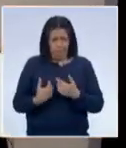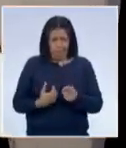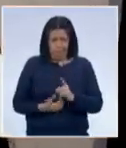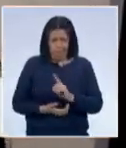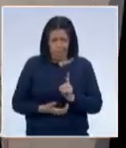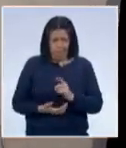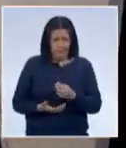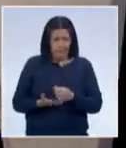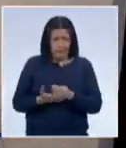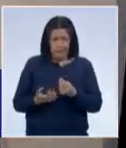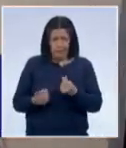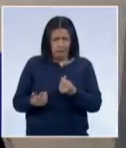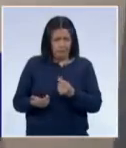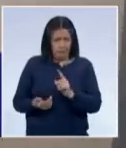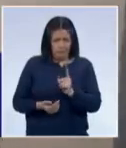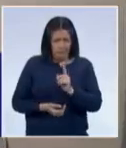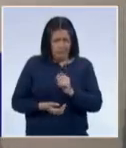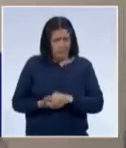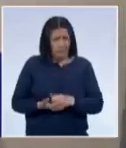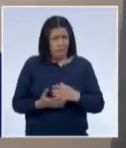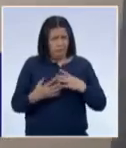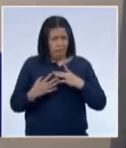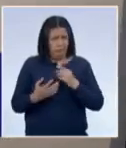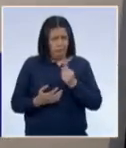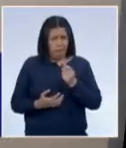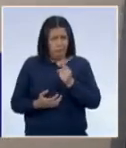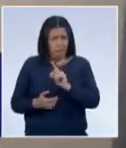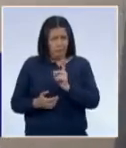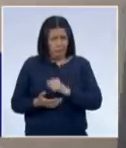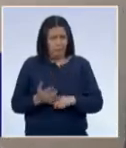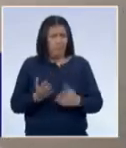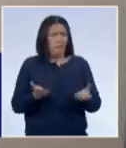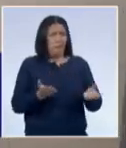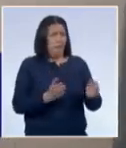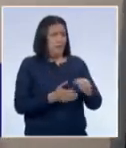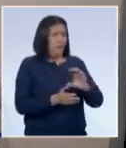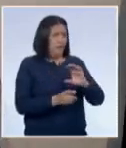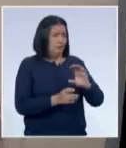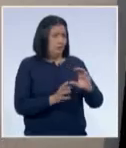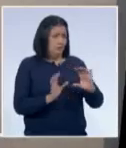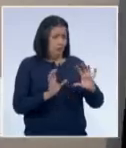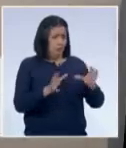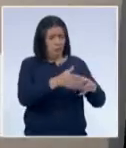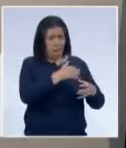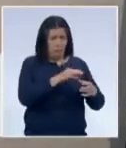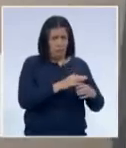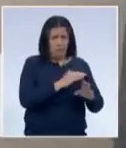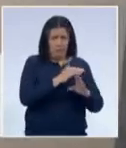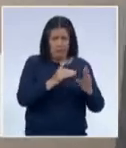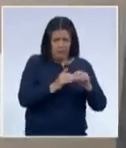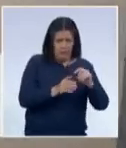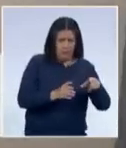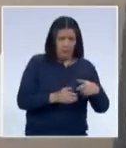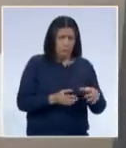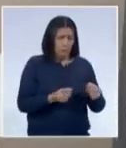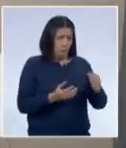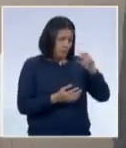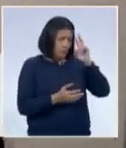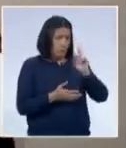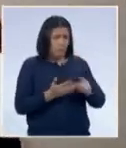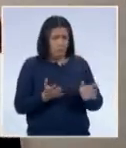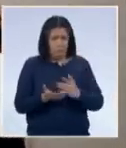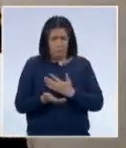situación económica muy alta pertenece a la clase media como la mayoría de los peruanos no tiene